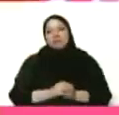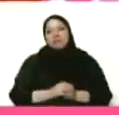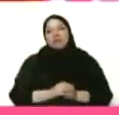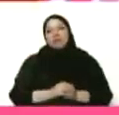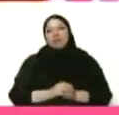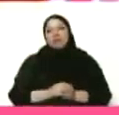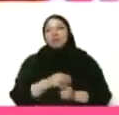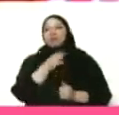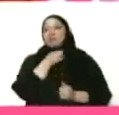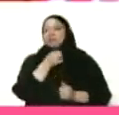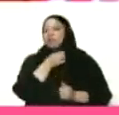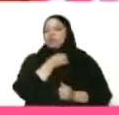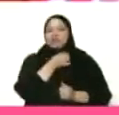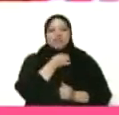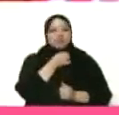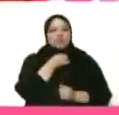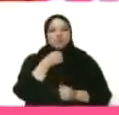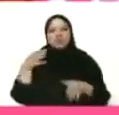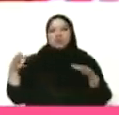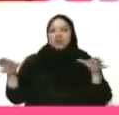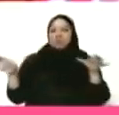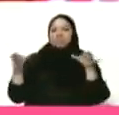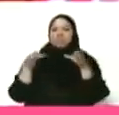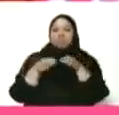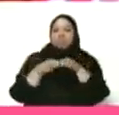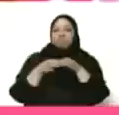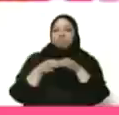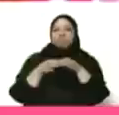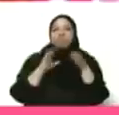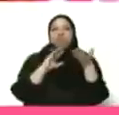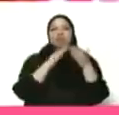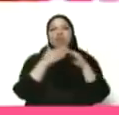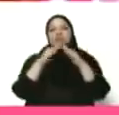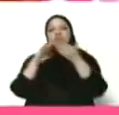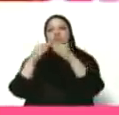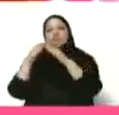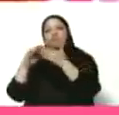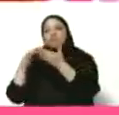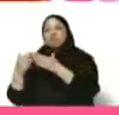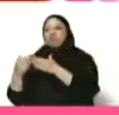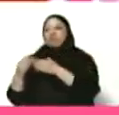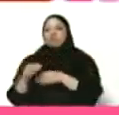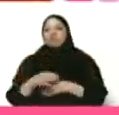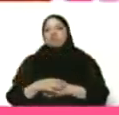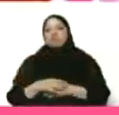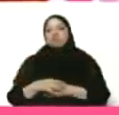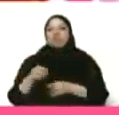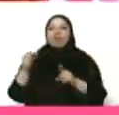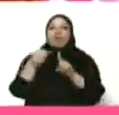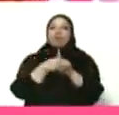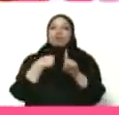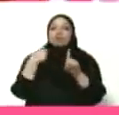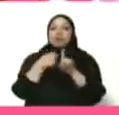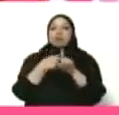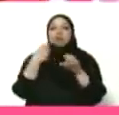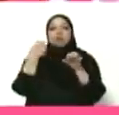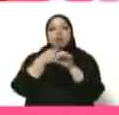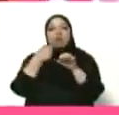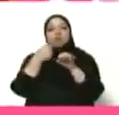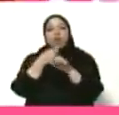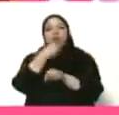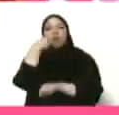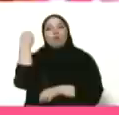No les gusta reunirse de manera colectiva. Estamos luchando y trabajando para eso. La